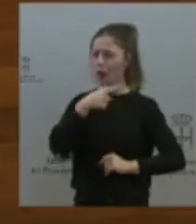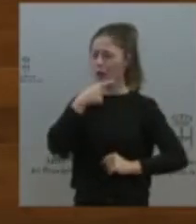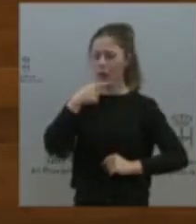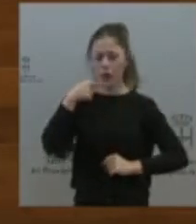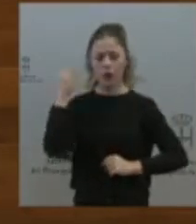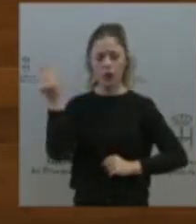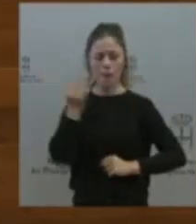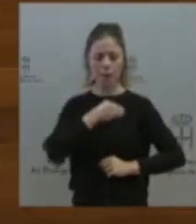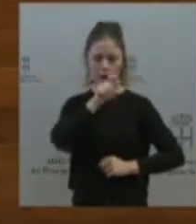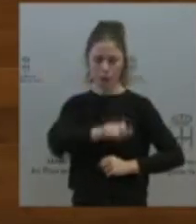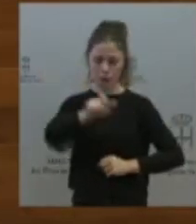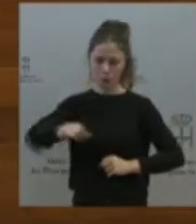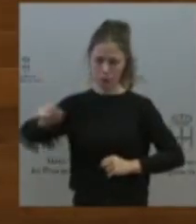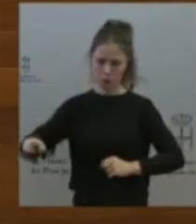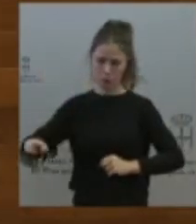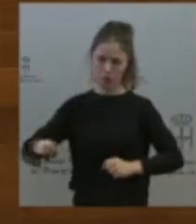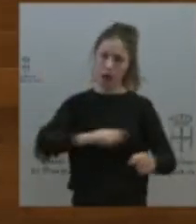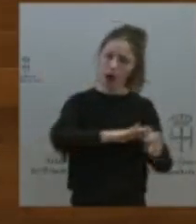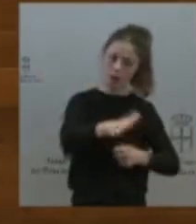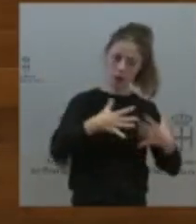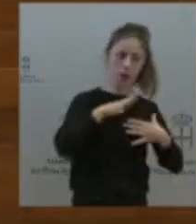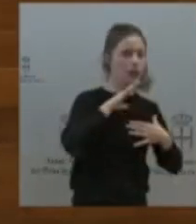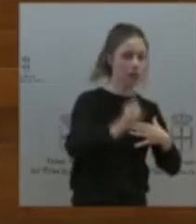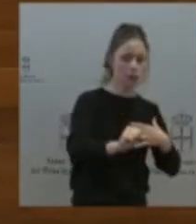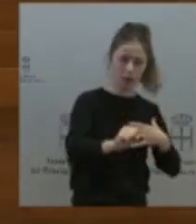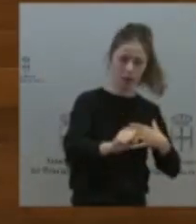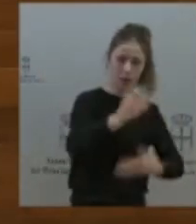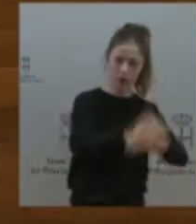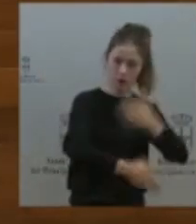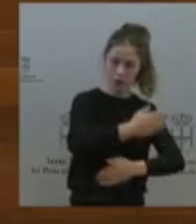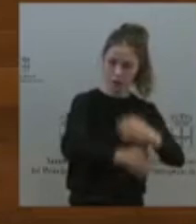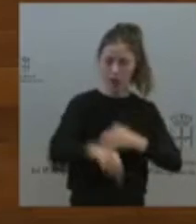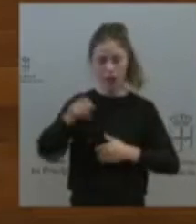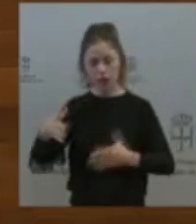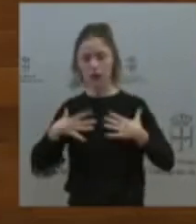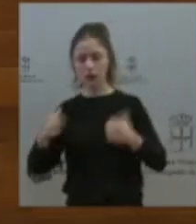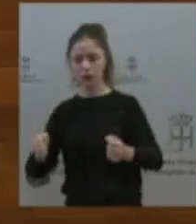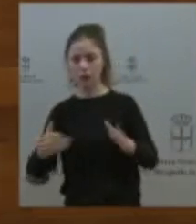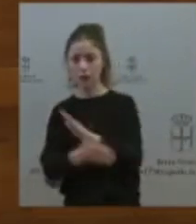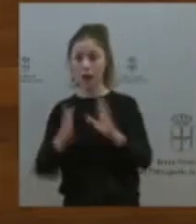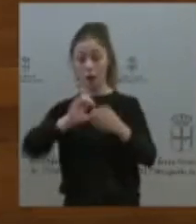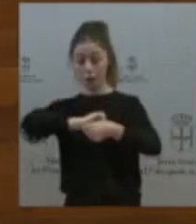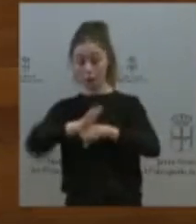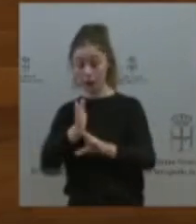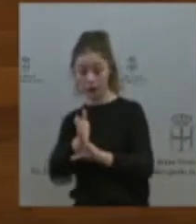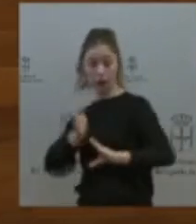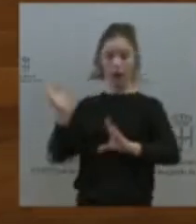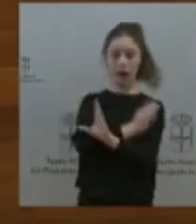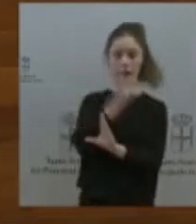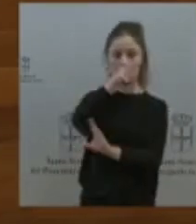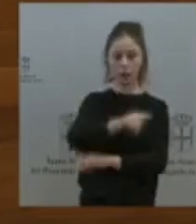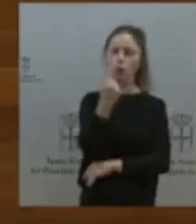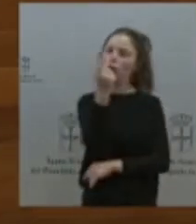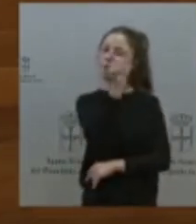en sanidad. Un inmenso dolor que era previo a la pandemia, porque estaban. O sea, a una persona que tiene un tumor benigno y le